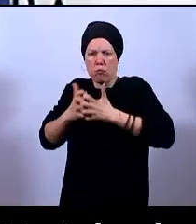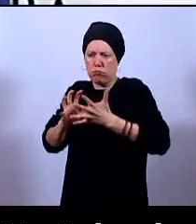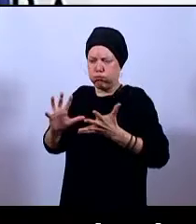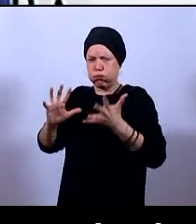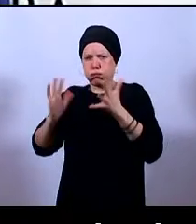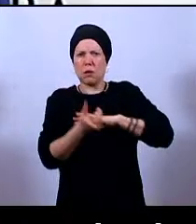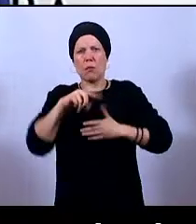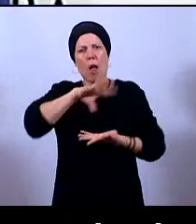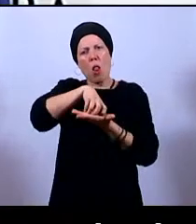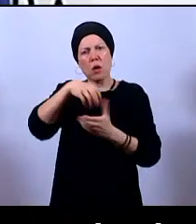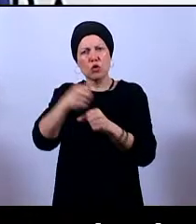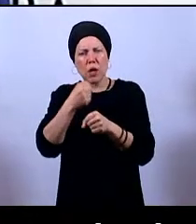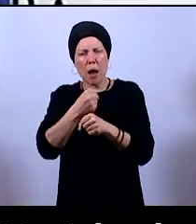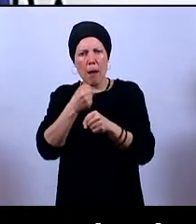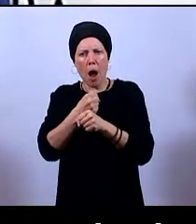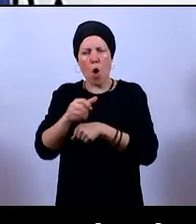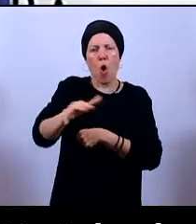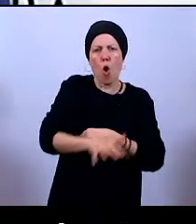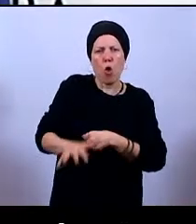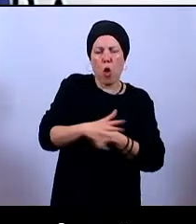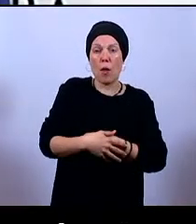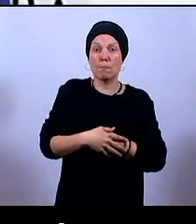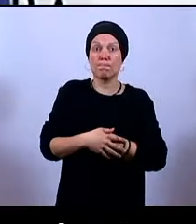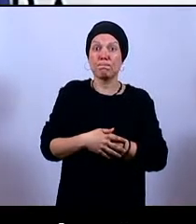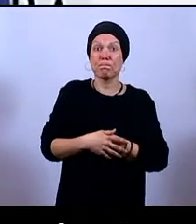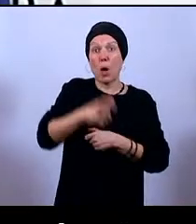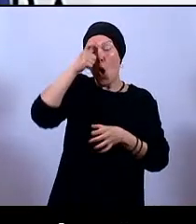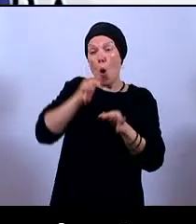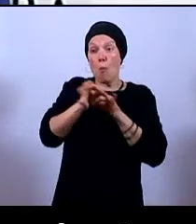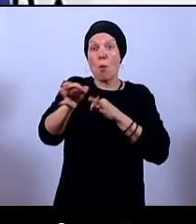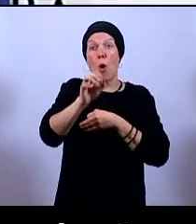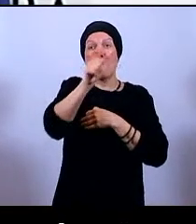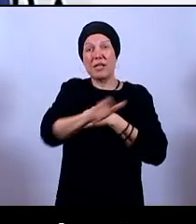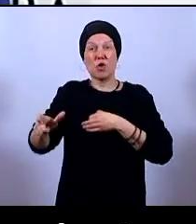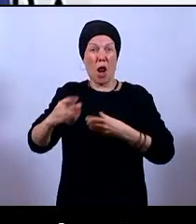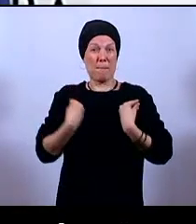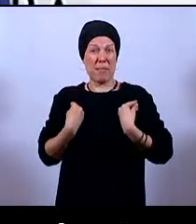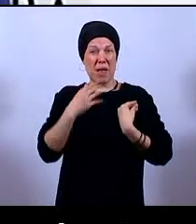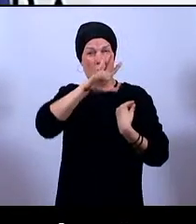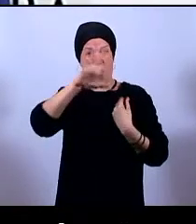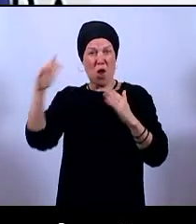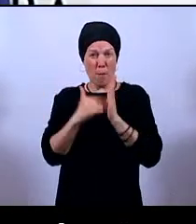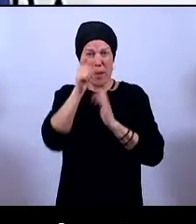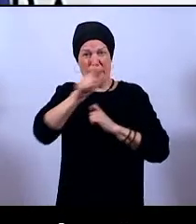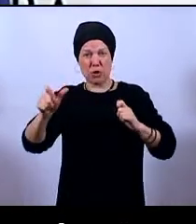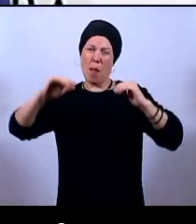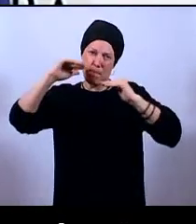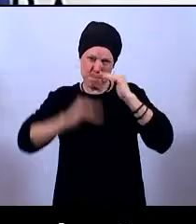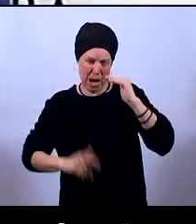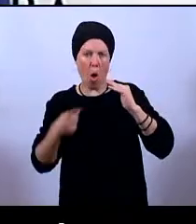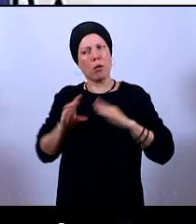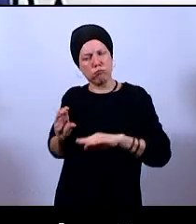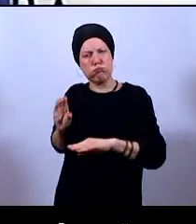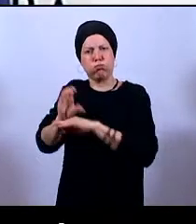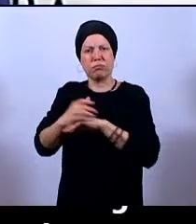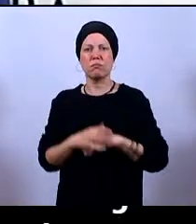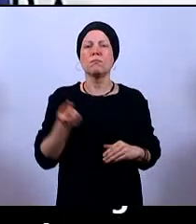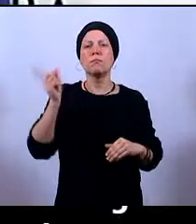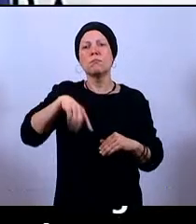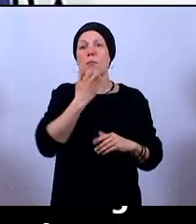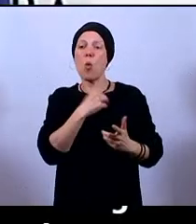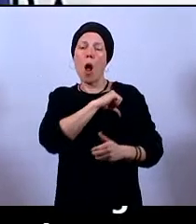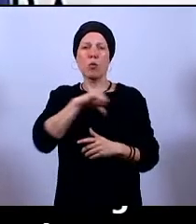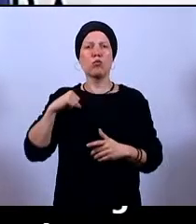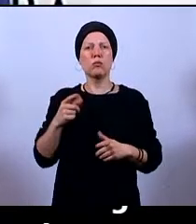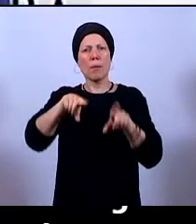y su centro de trabajo esté en un municipio menor de 5.000 habitantes. El objetivo de las ayudas a la modernización de autónomos